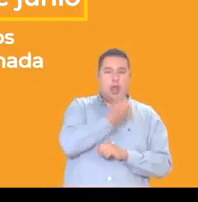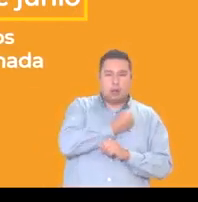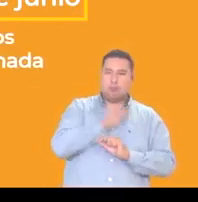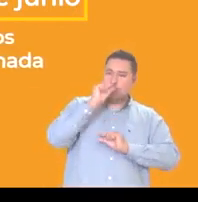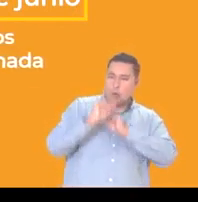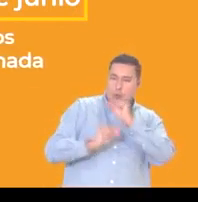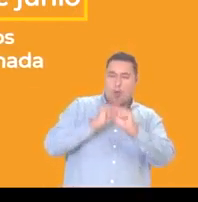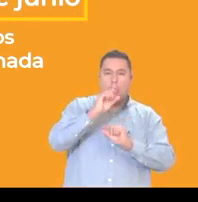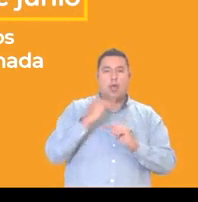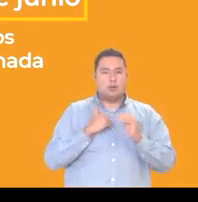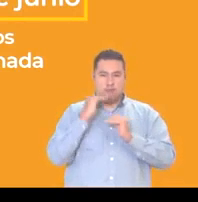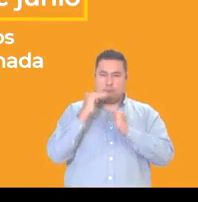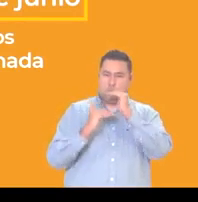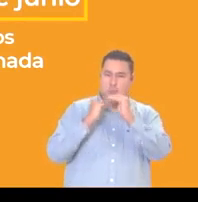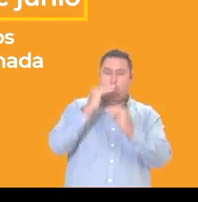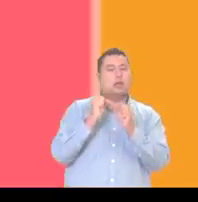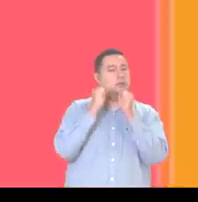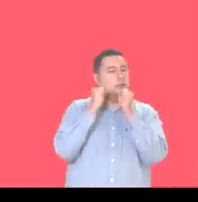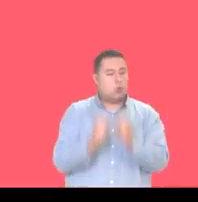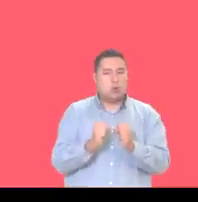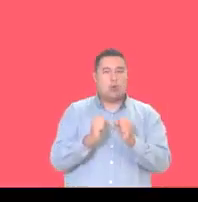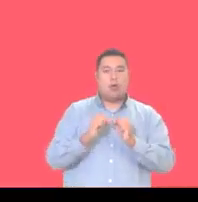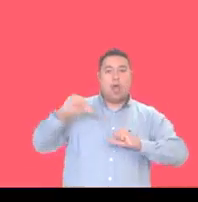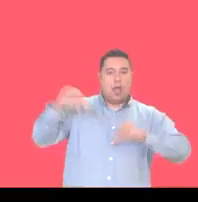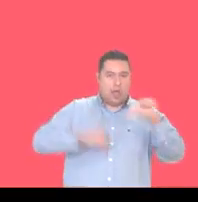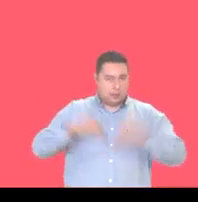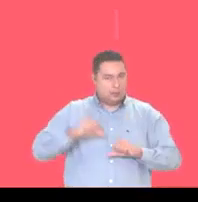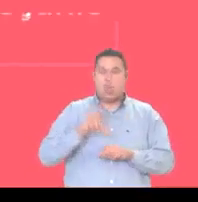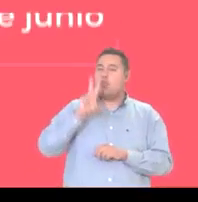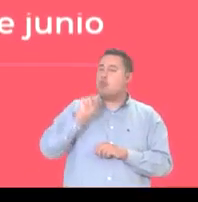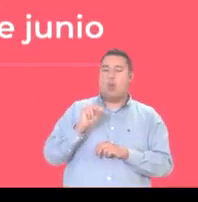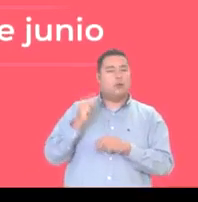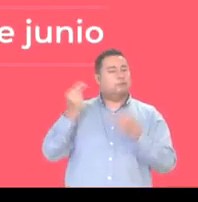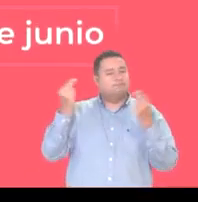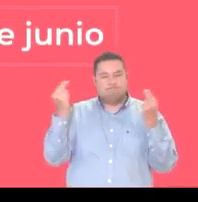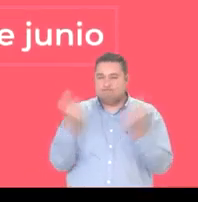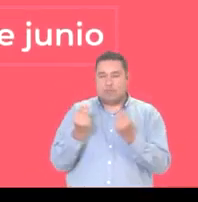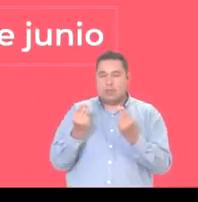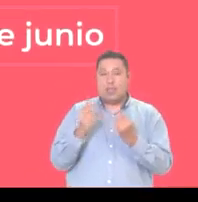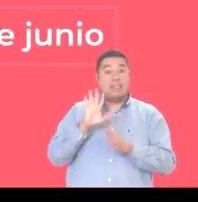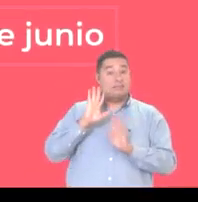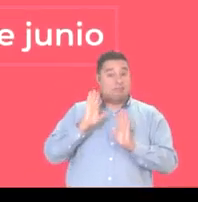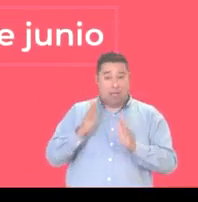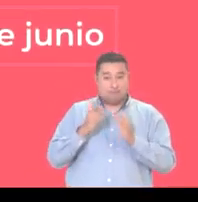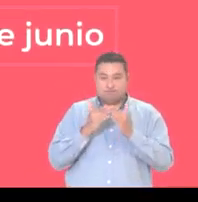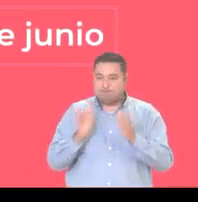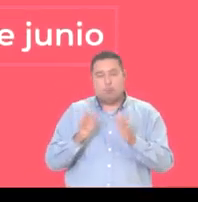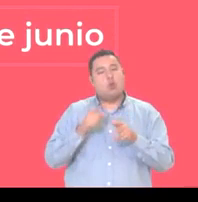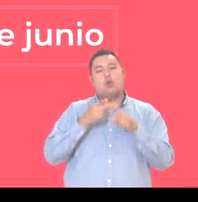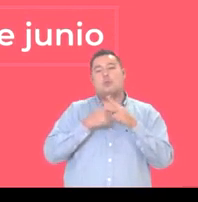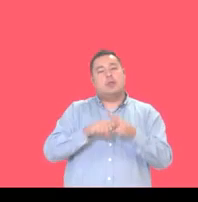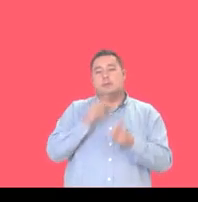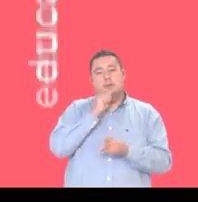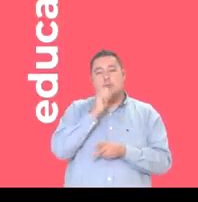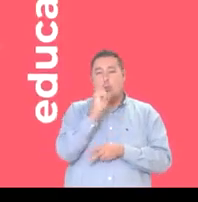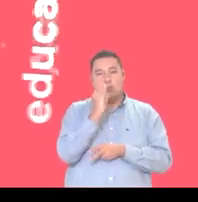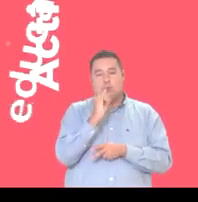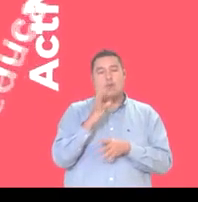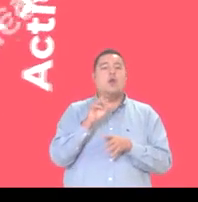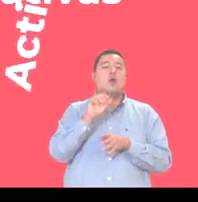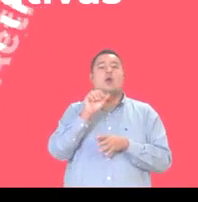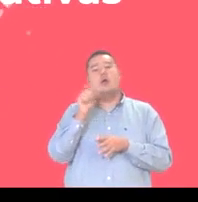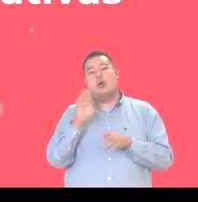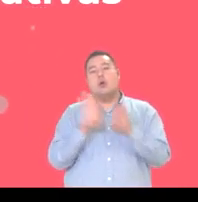gradual, escalonada y segura. Las actividades no esenciales no regresan durante junio, como lo son